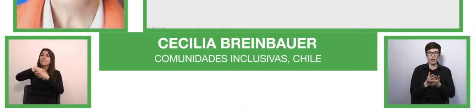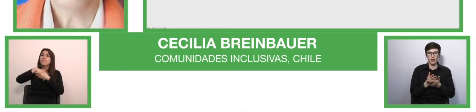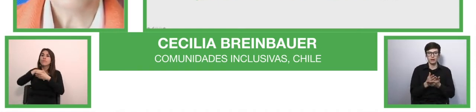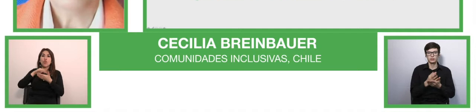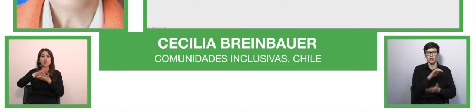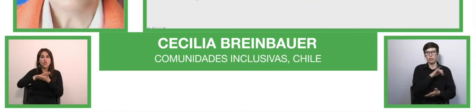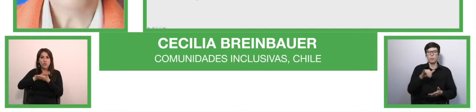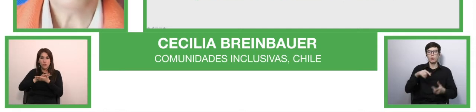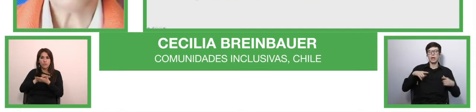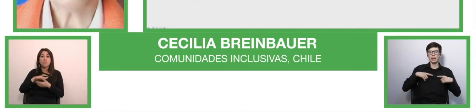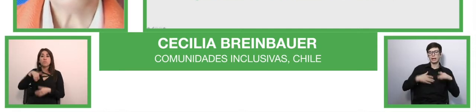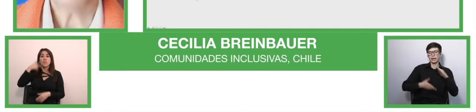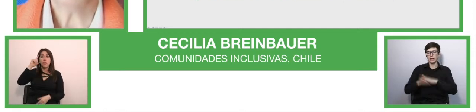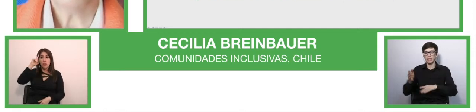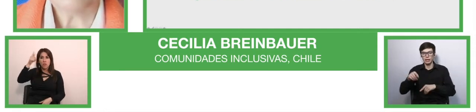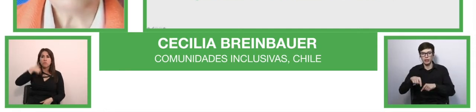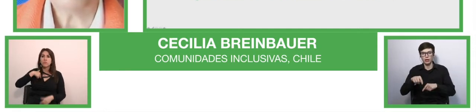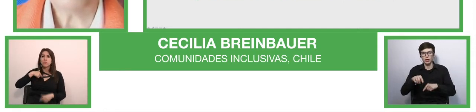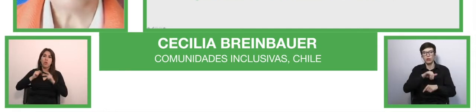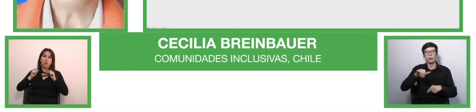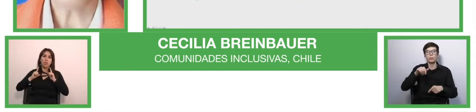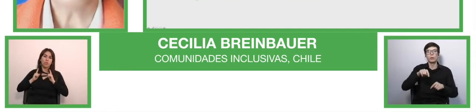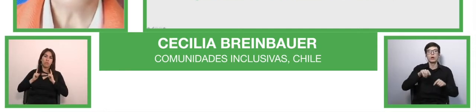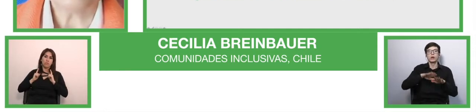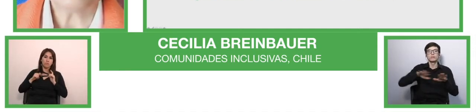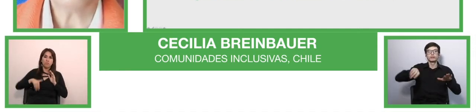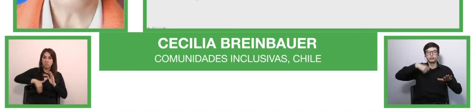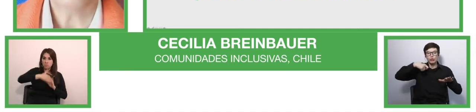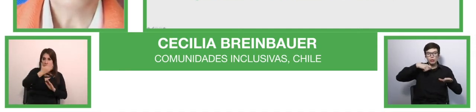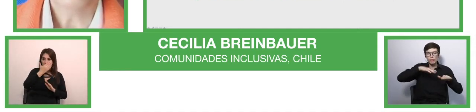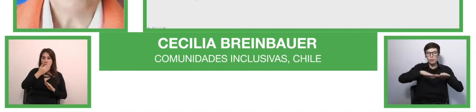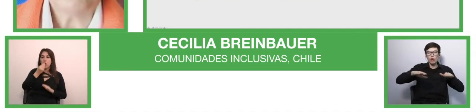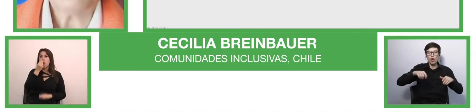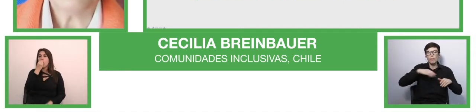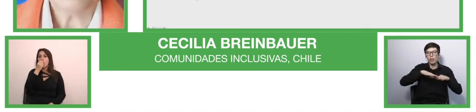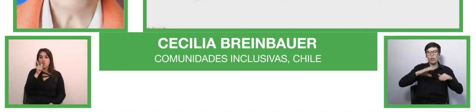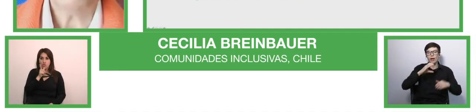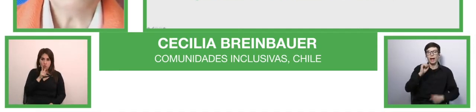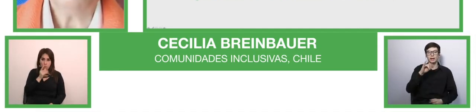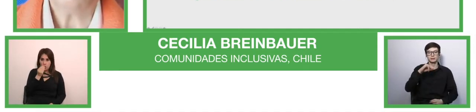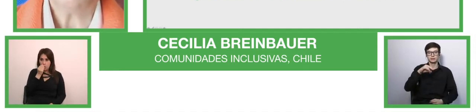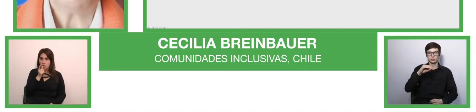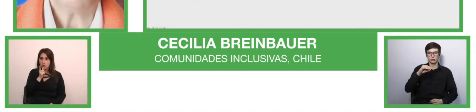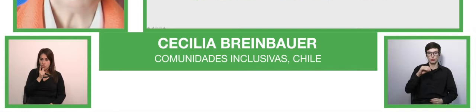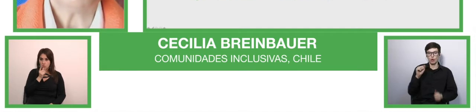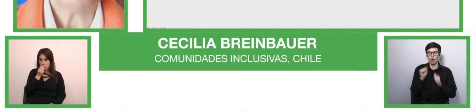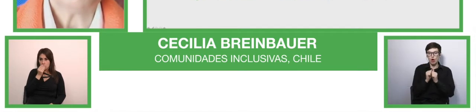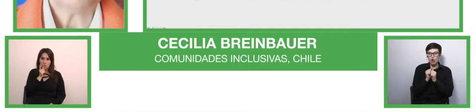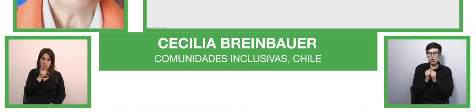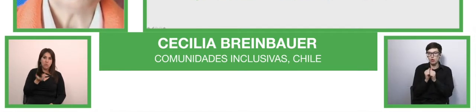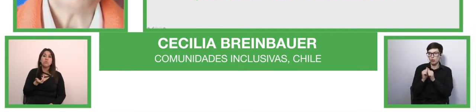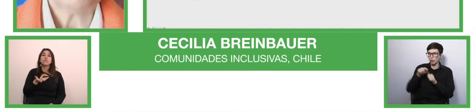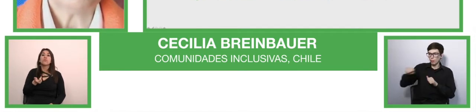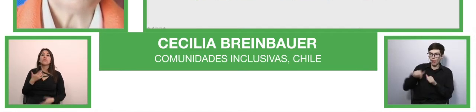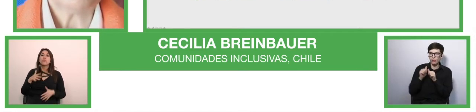los recreo en los casinos de niños y adolescentes que crecen fuera de la norma